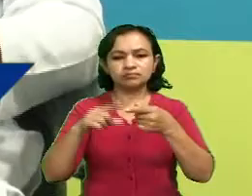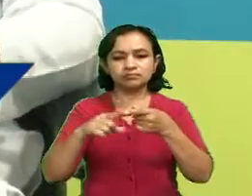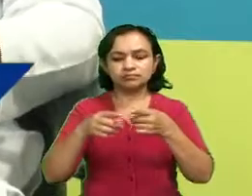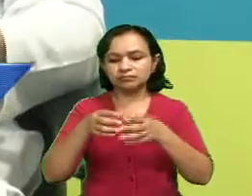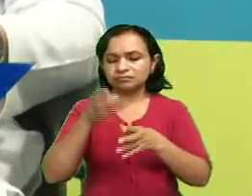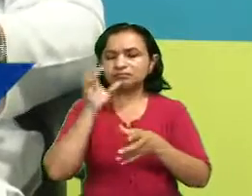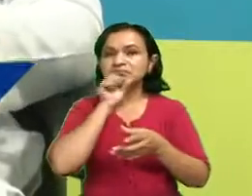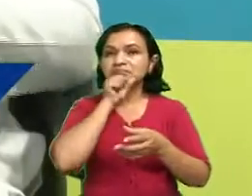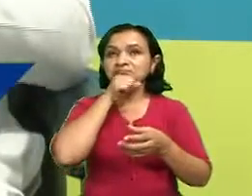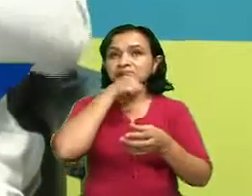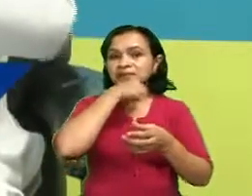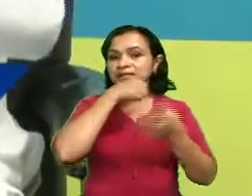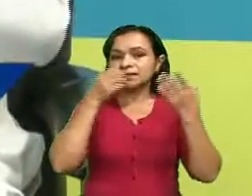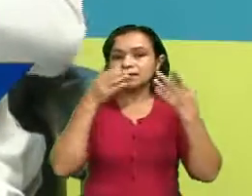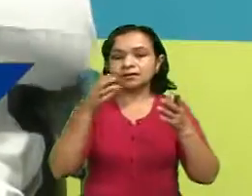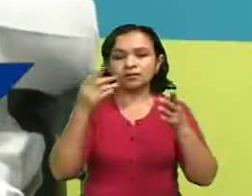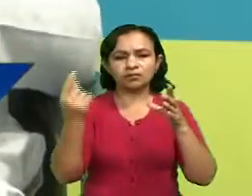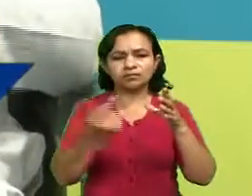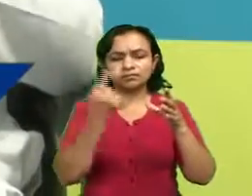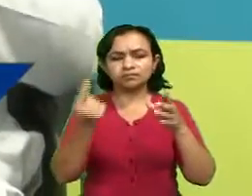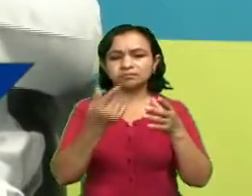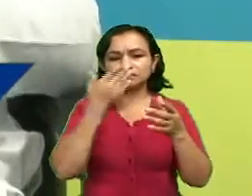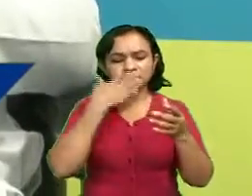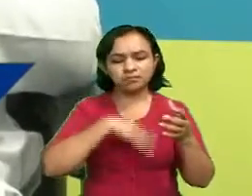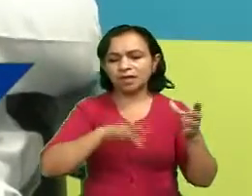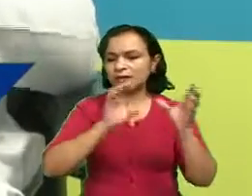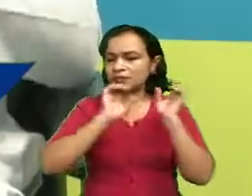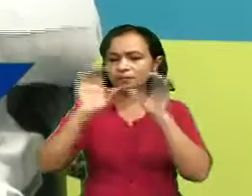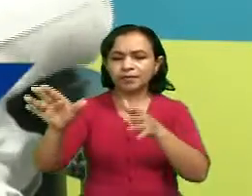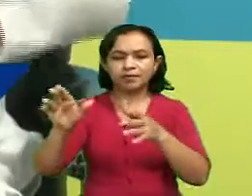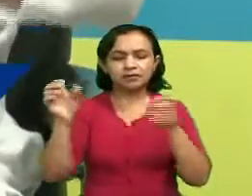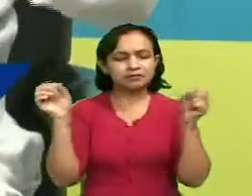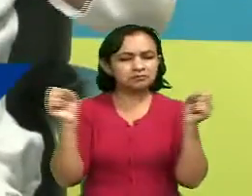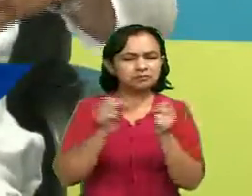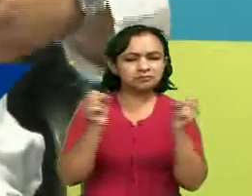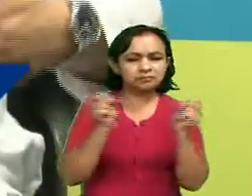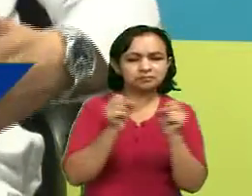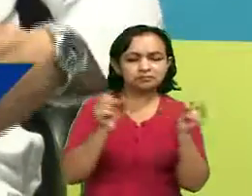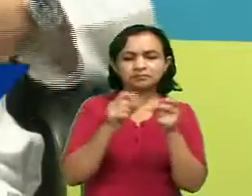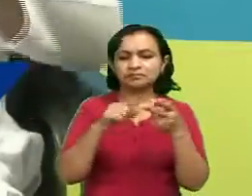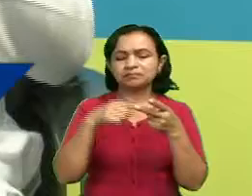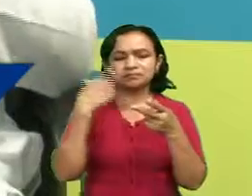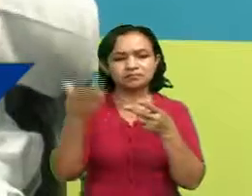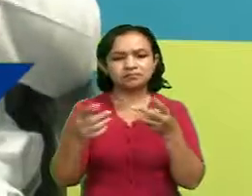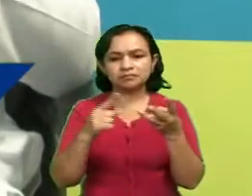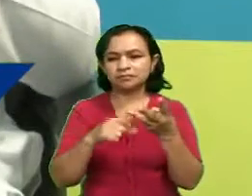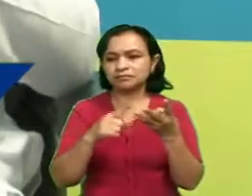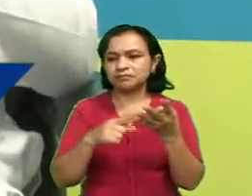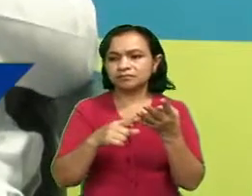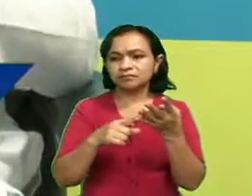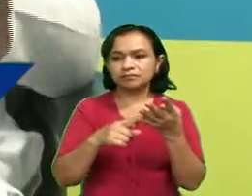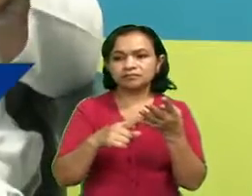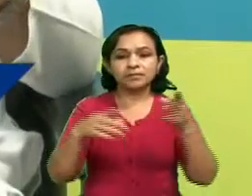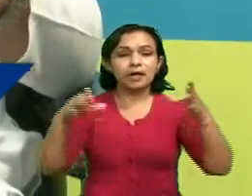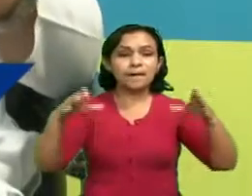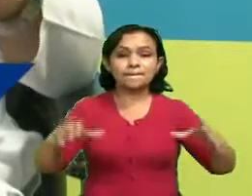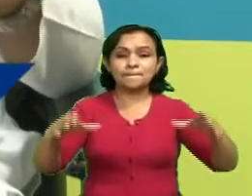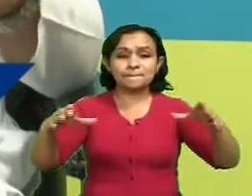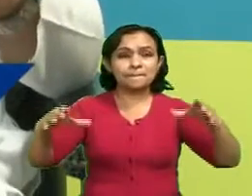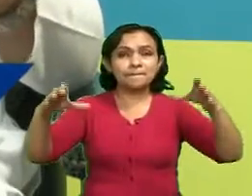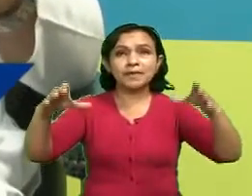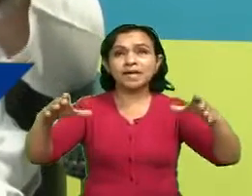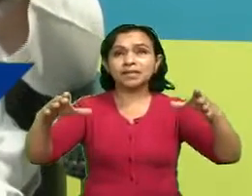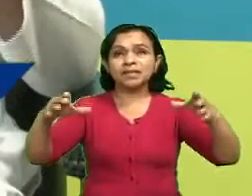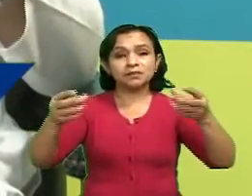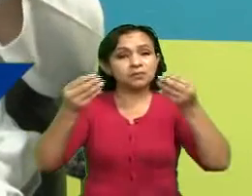las chatarras, la lavadora que tenemos descompuesta en el patio, la refrigeradora que tenemos en el patio, las panas